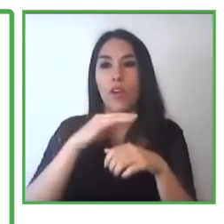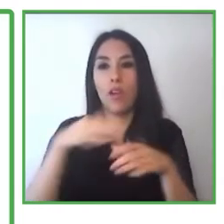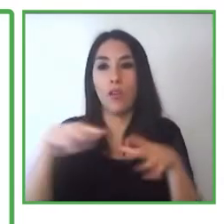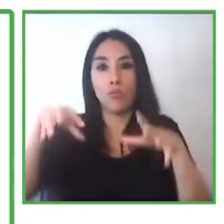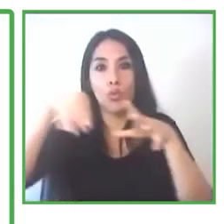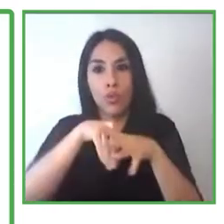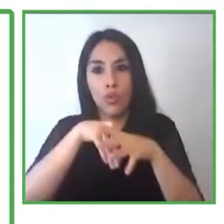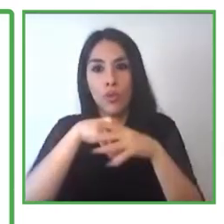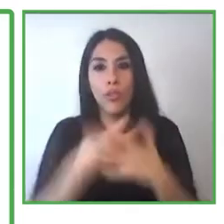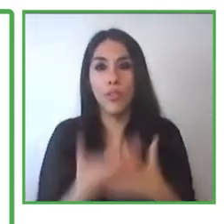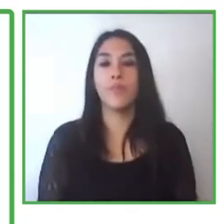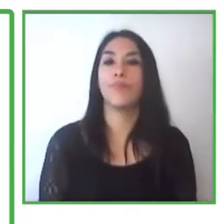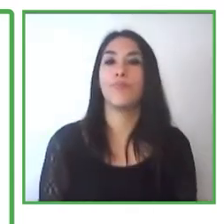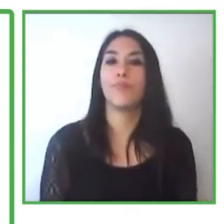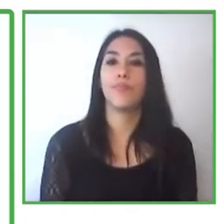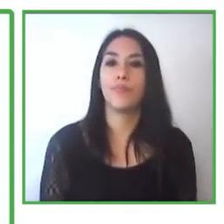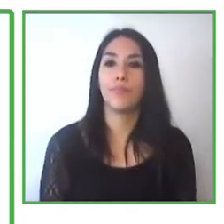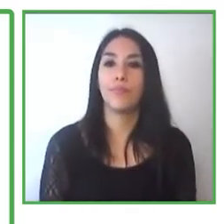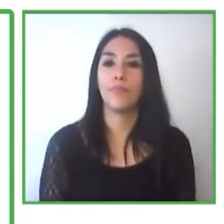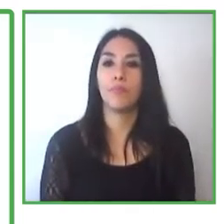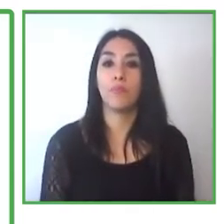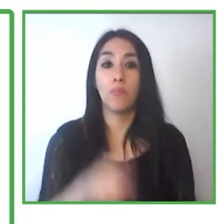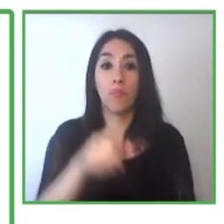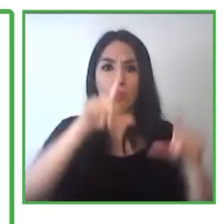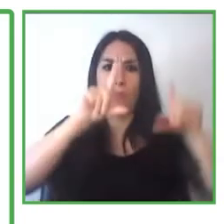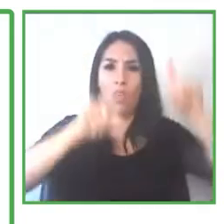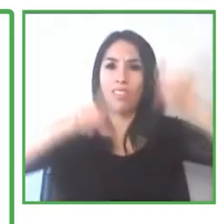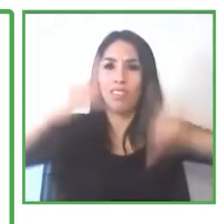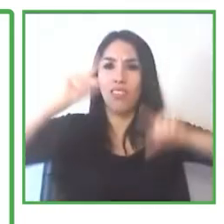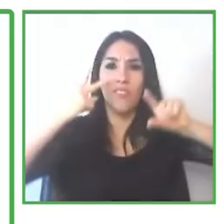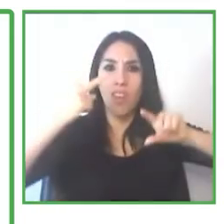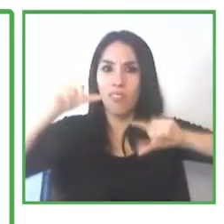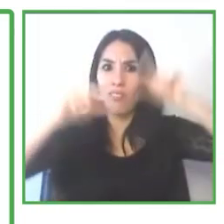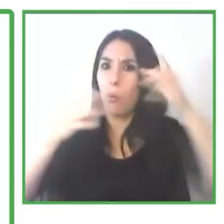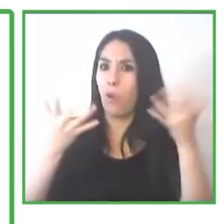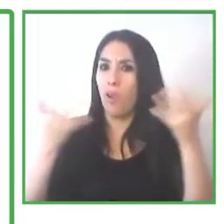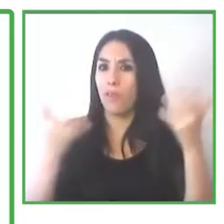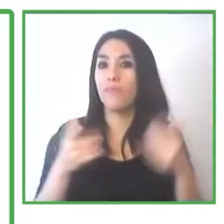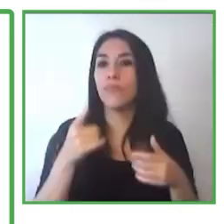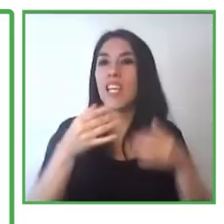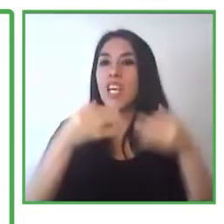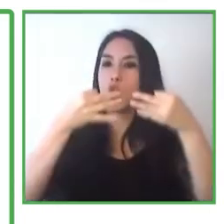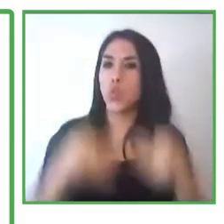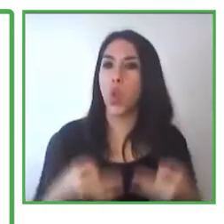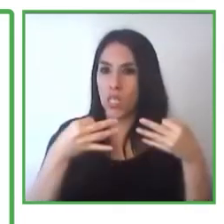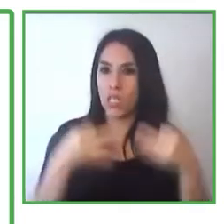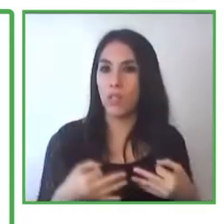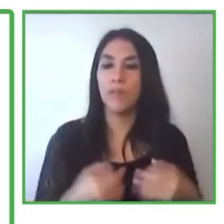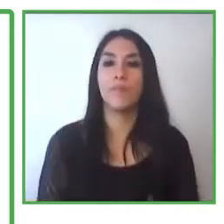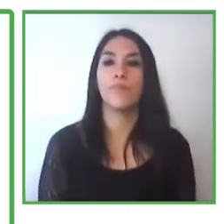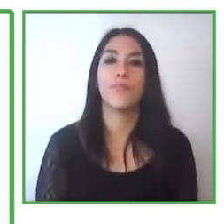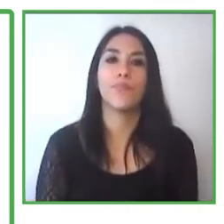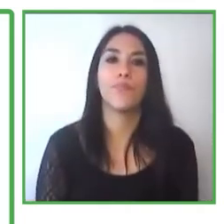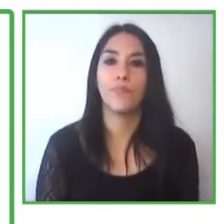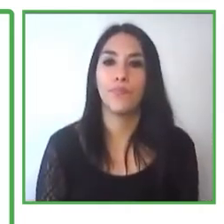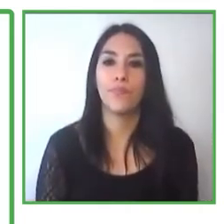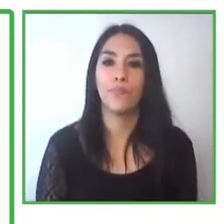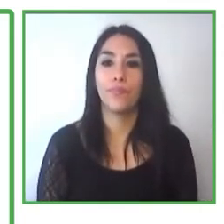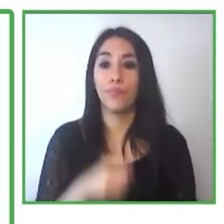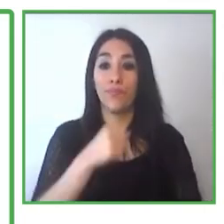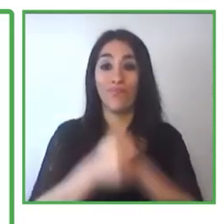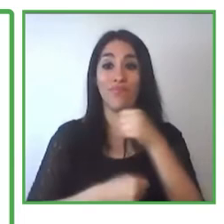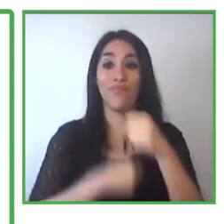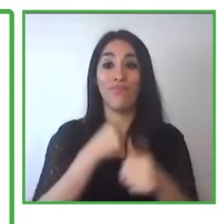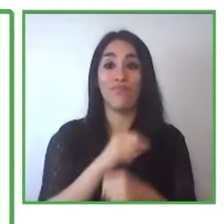Para ver la dimensión, los resultados que se consiguen, en el año 2020 pues se